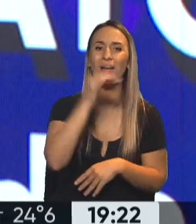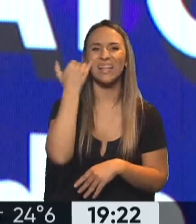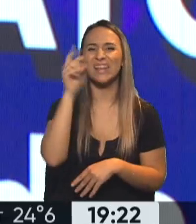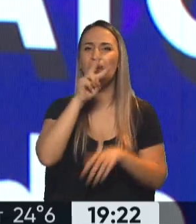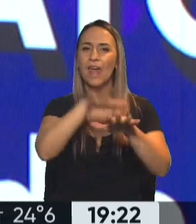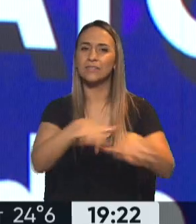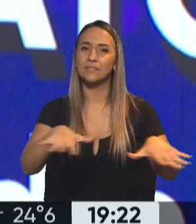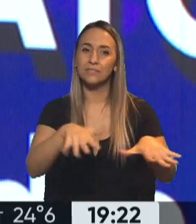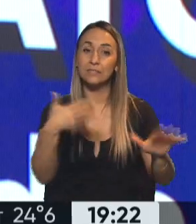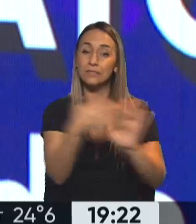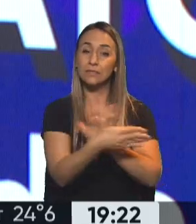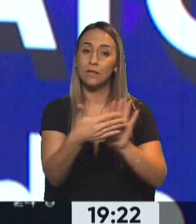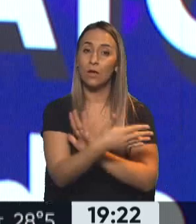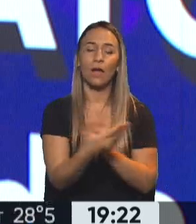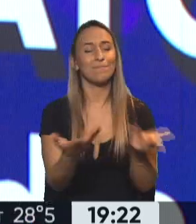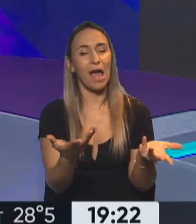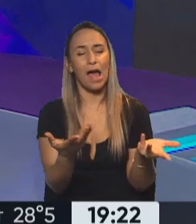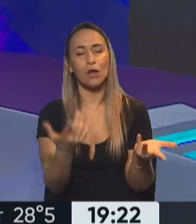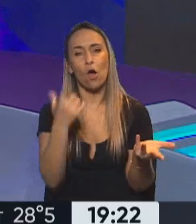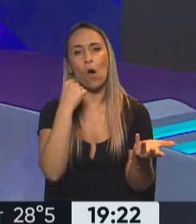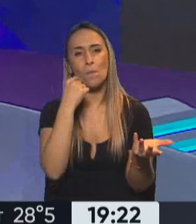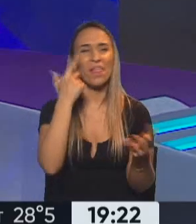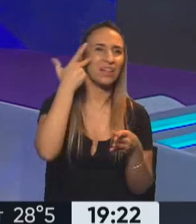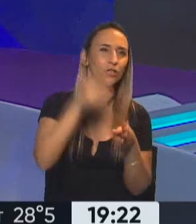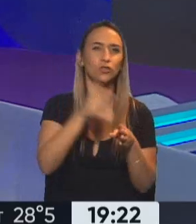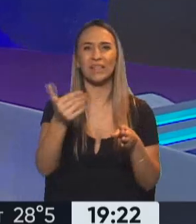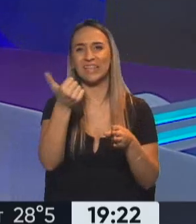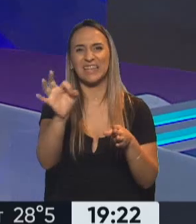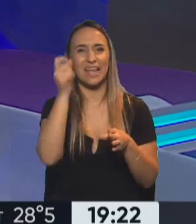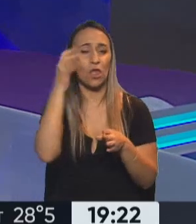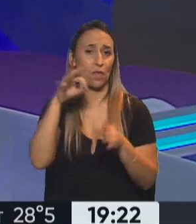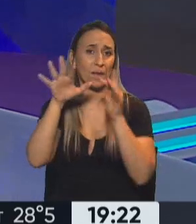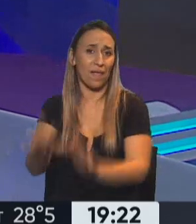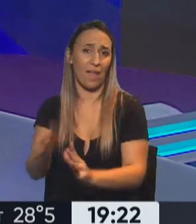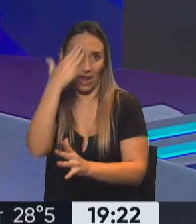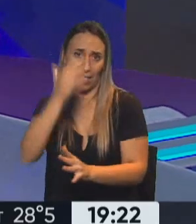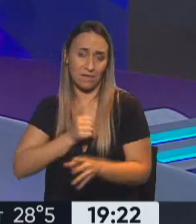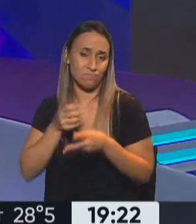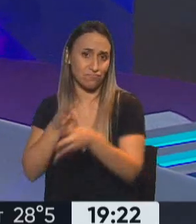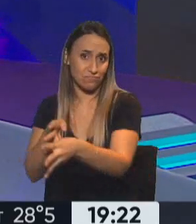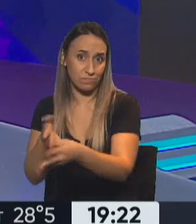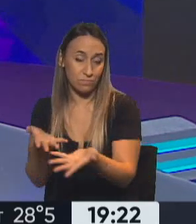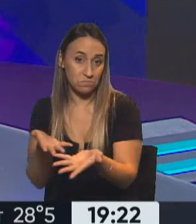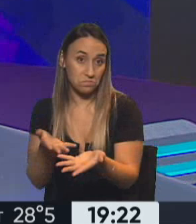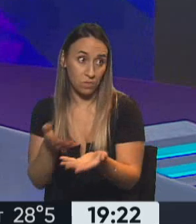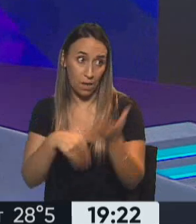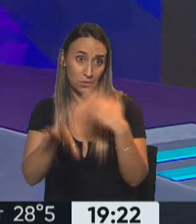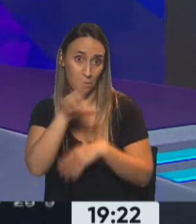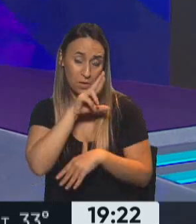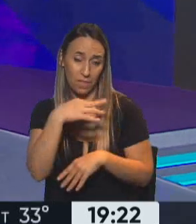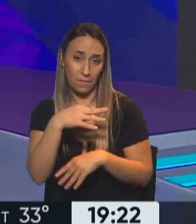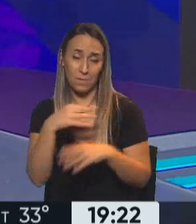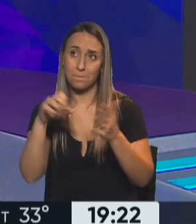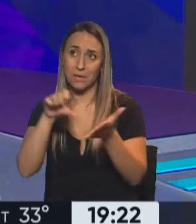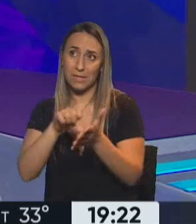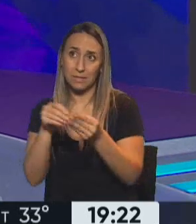decir, bueno, pero pasa que los hombres entre 18 y 60 se tienen que quedar justamente a combatir. Pero gran parte de ellas son las que se tienen que ir de su